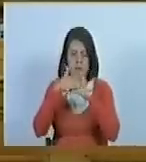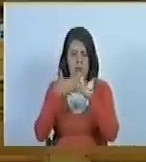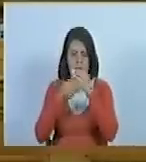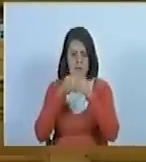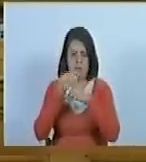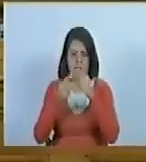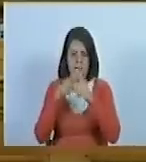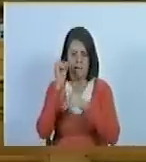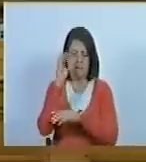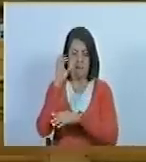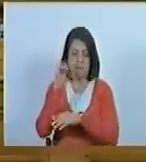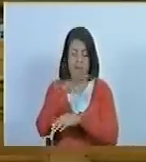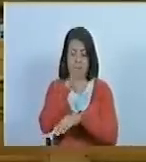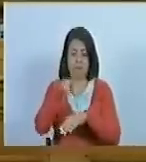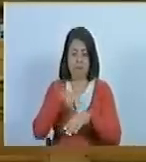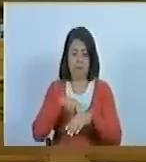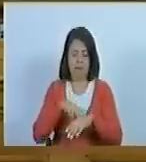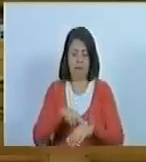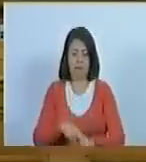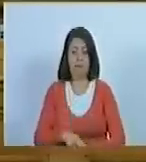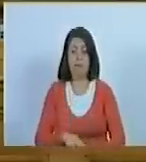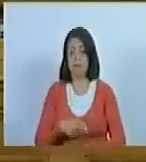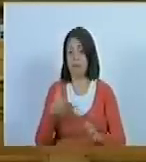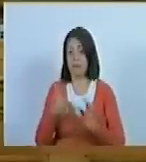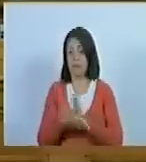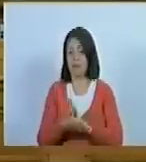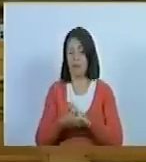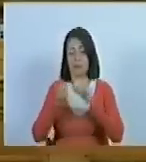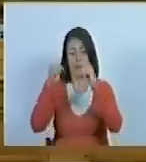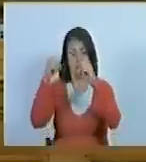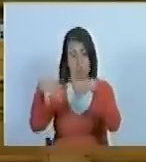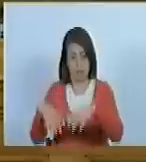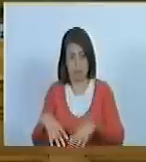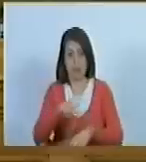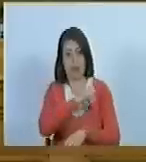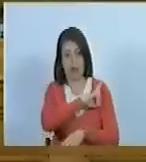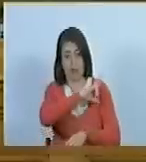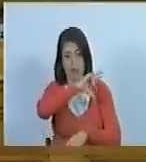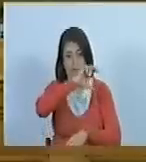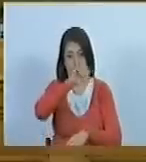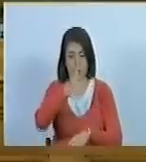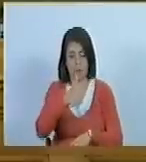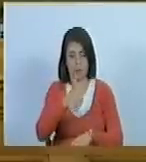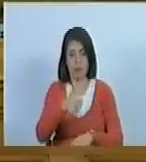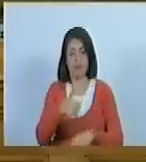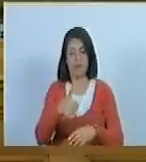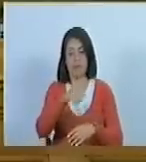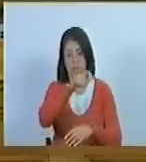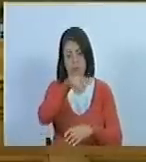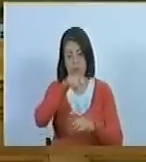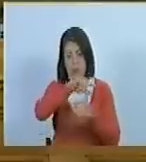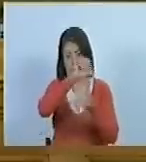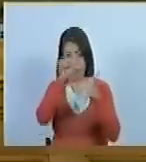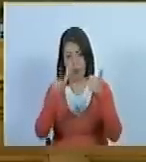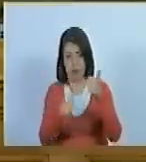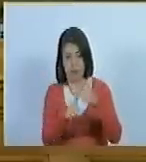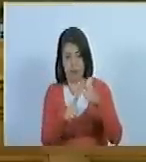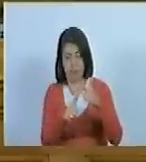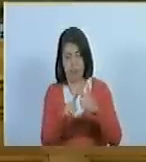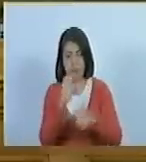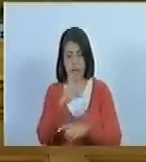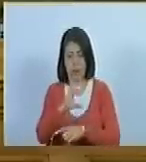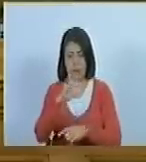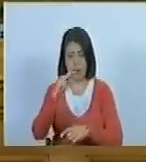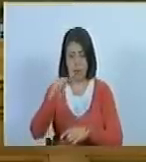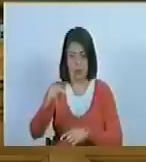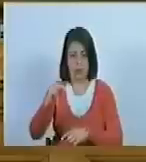la Asamblea Nacional en razón de la renuncia de los rectores principales y suplentes